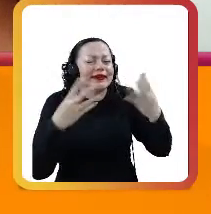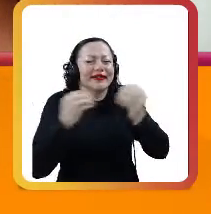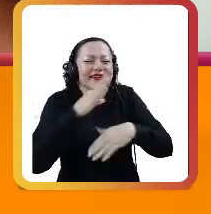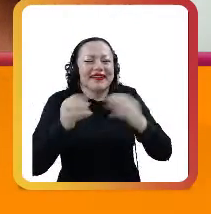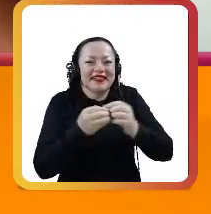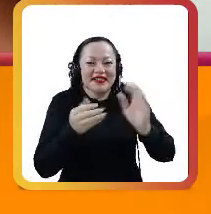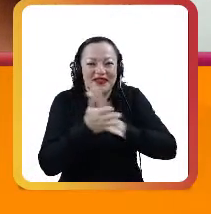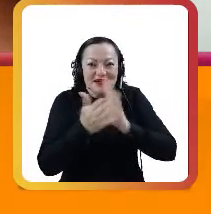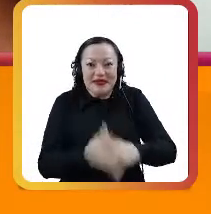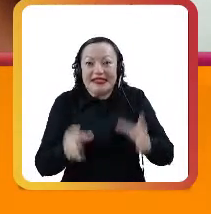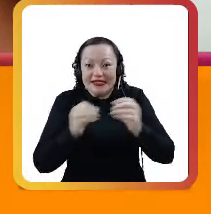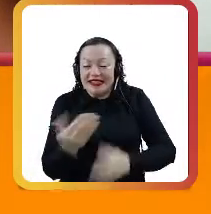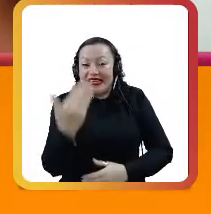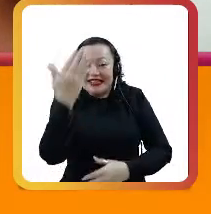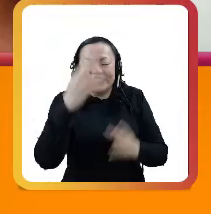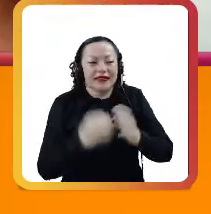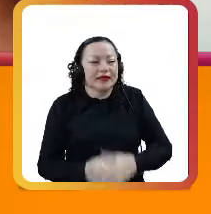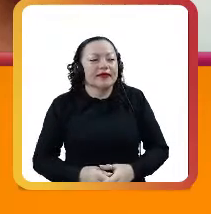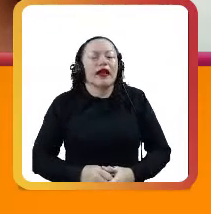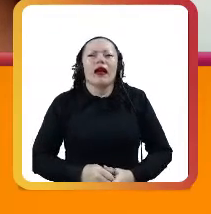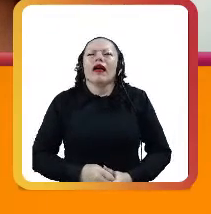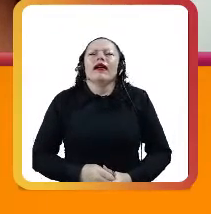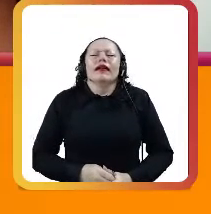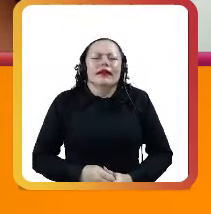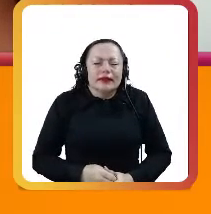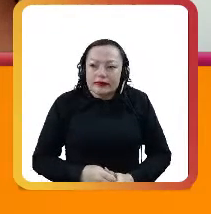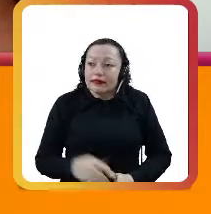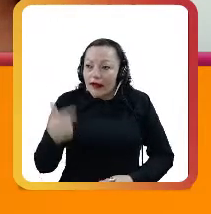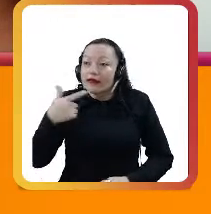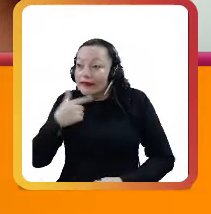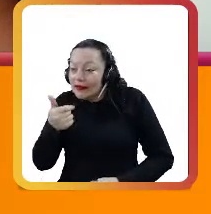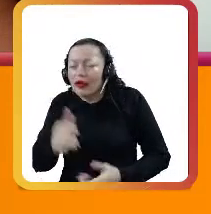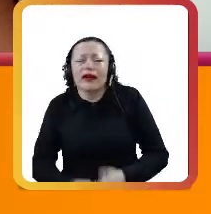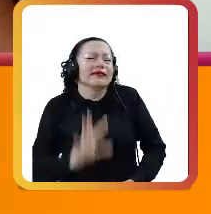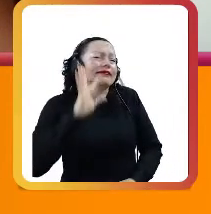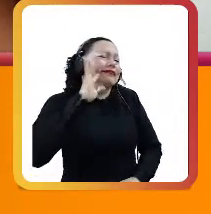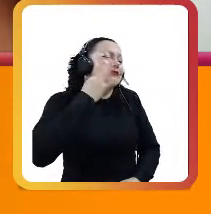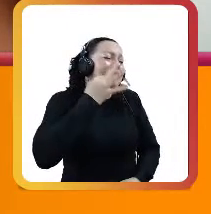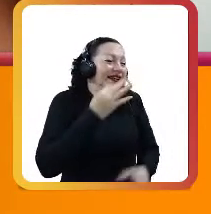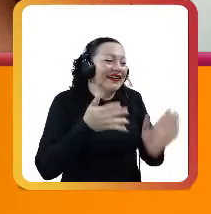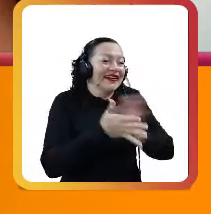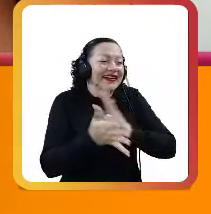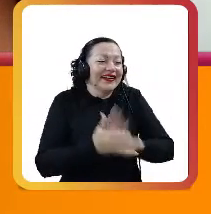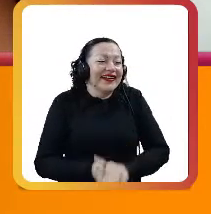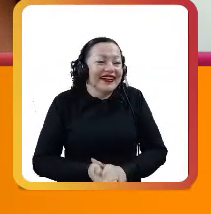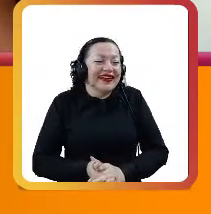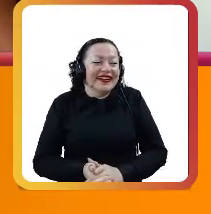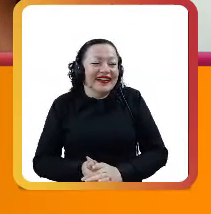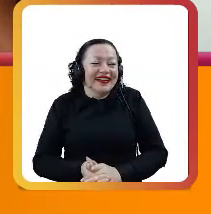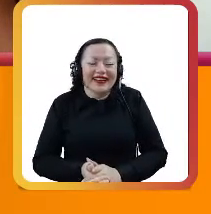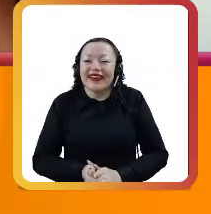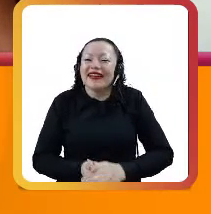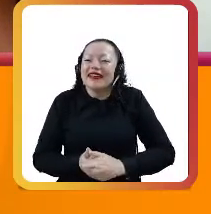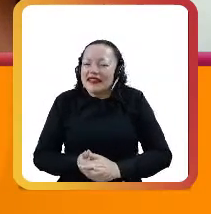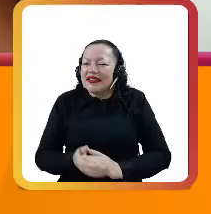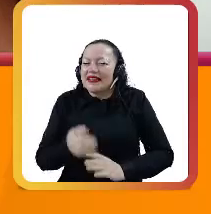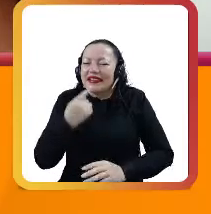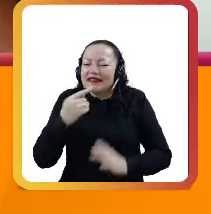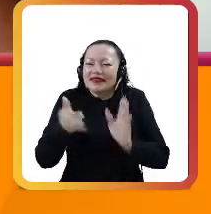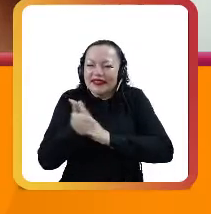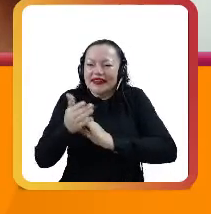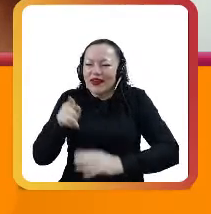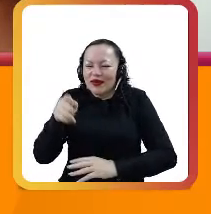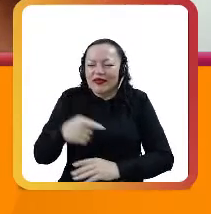hoy, ¿no? Uy, súper rico. Sí, sí, sí. Como dice usted, para un plan arrunchi.